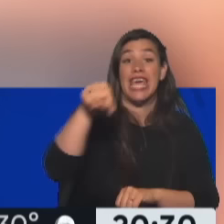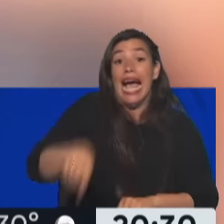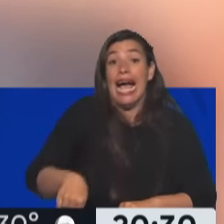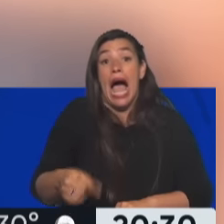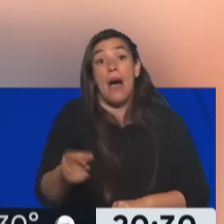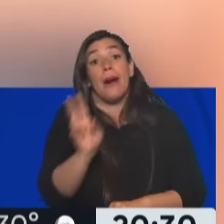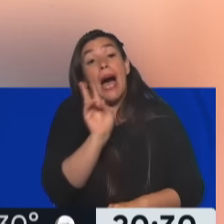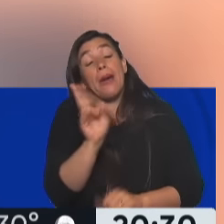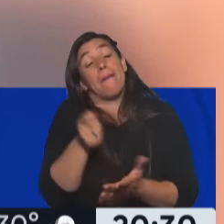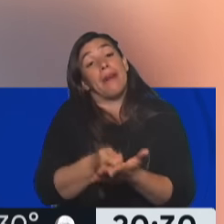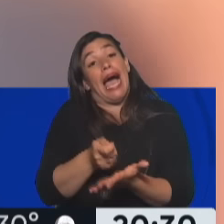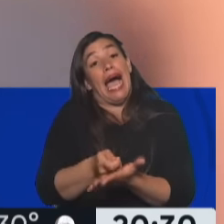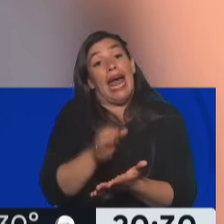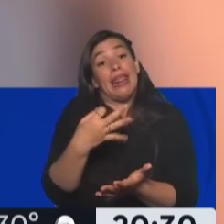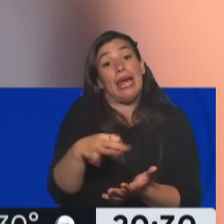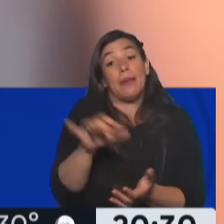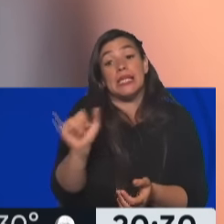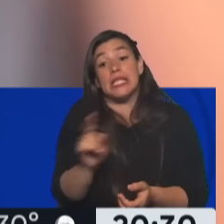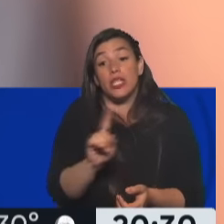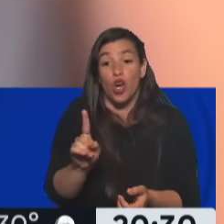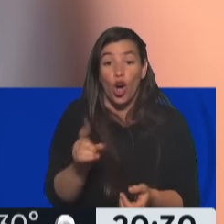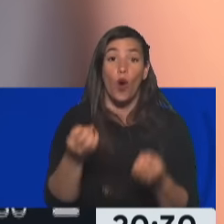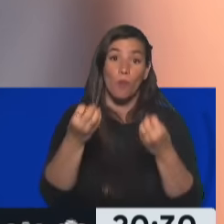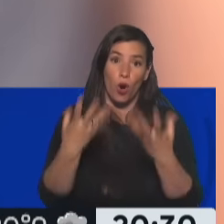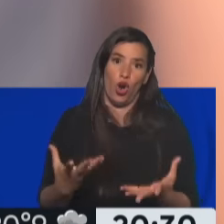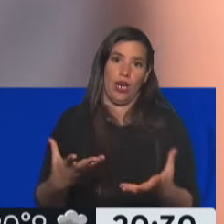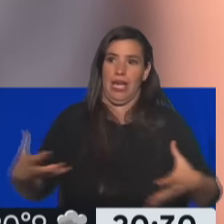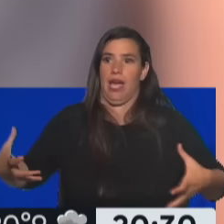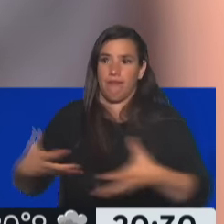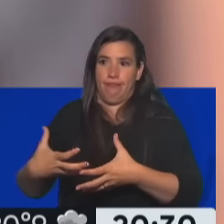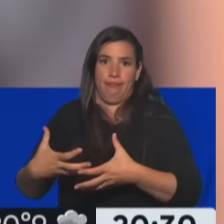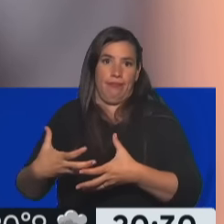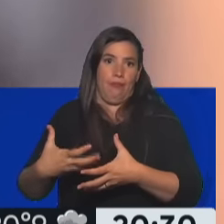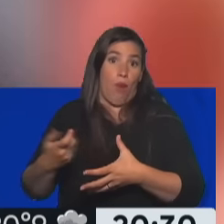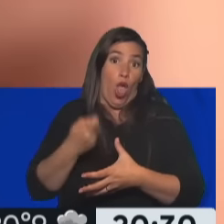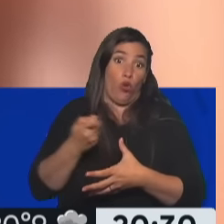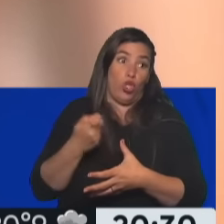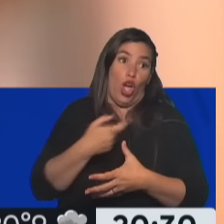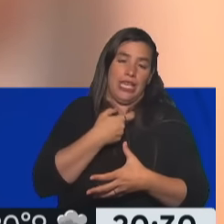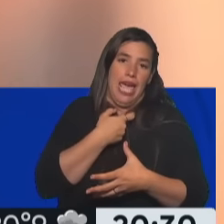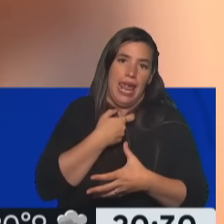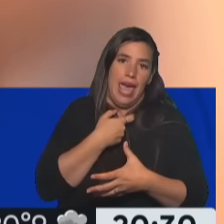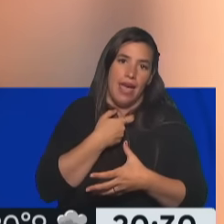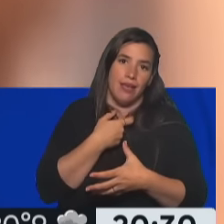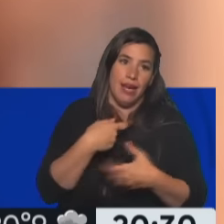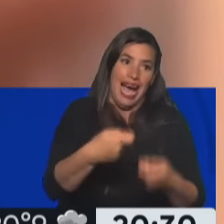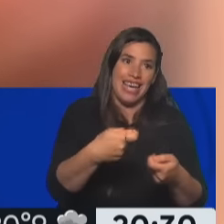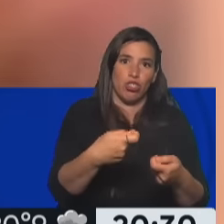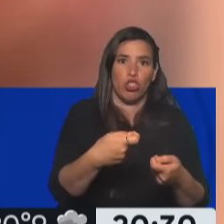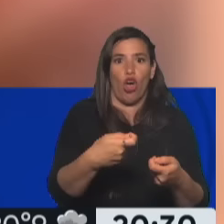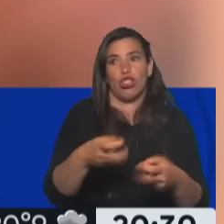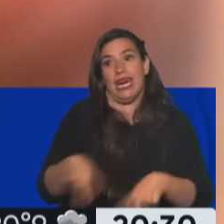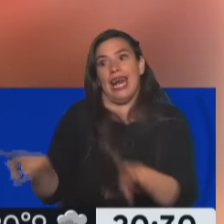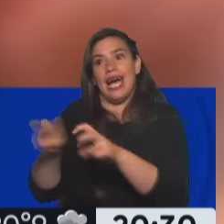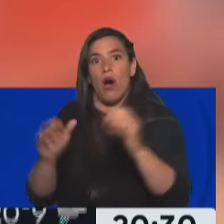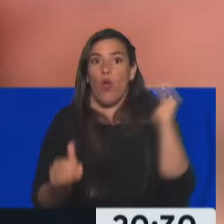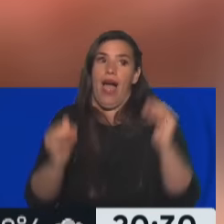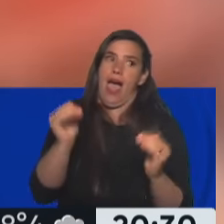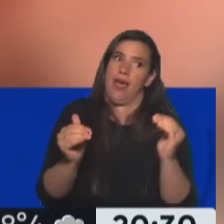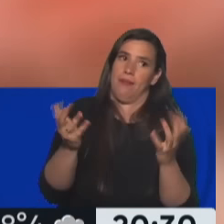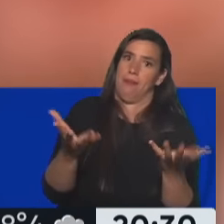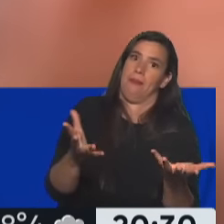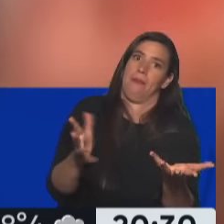porque la Warner quiere recaudar finalmente al menos lo que puso para la producción, que son esos 200 millones de dólares, al